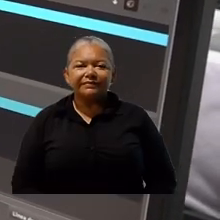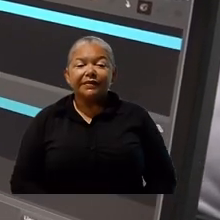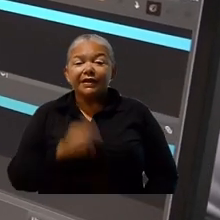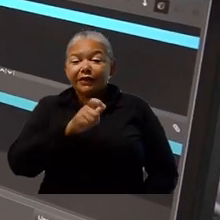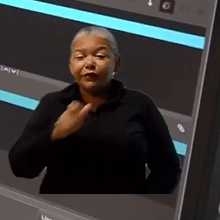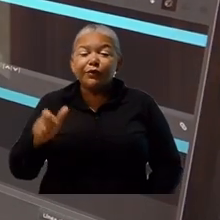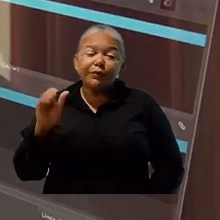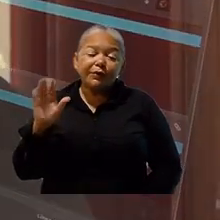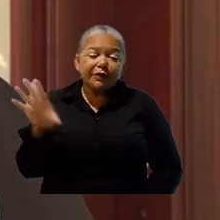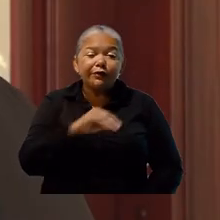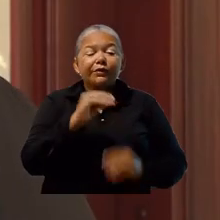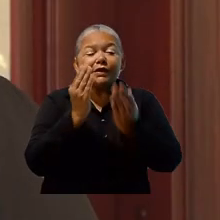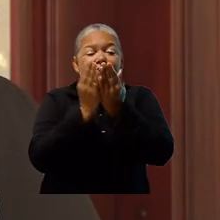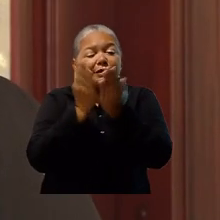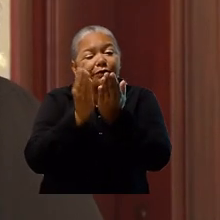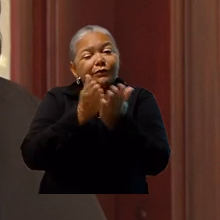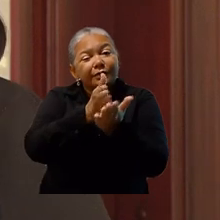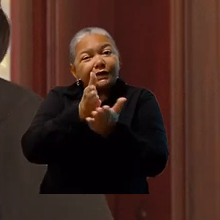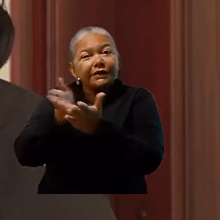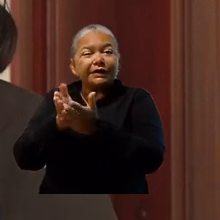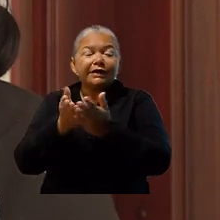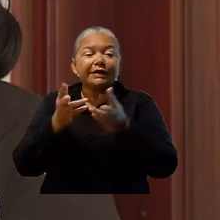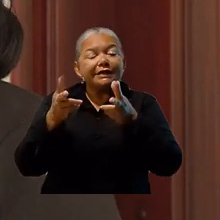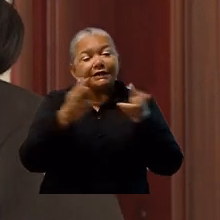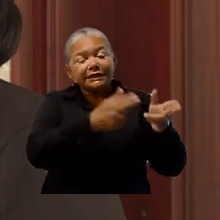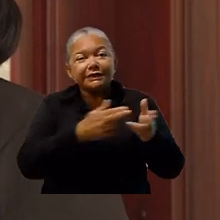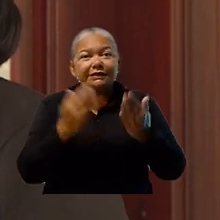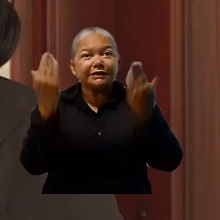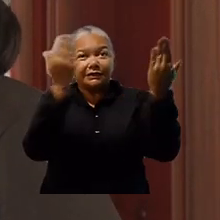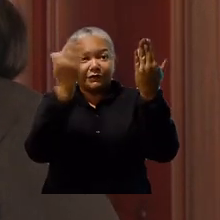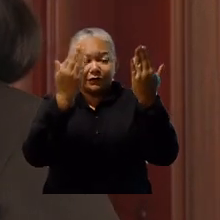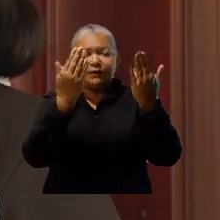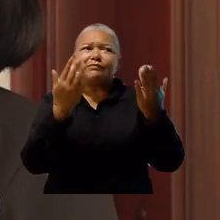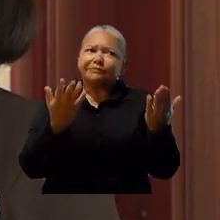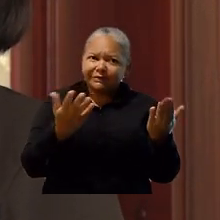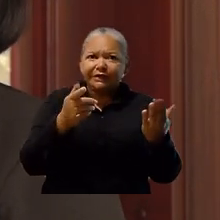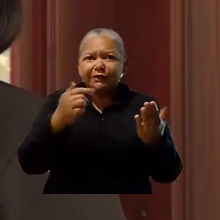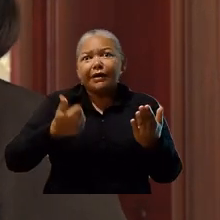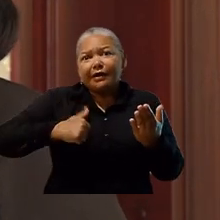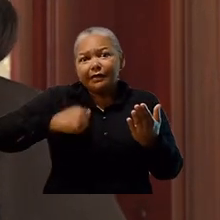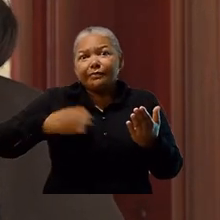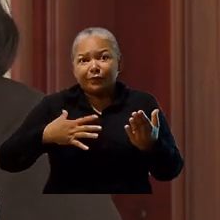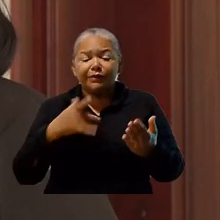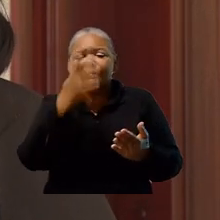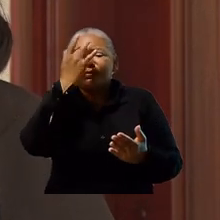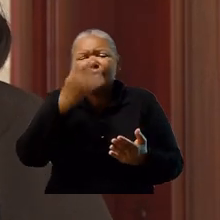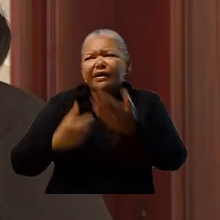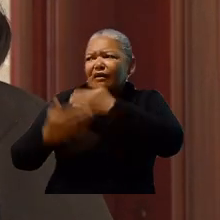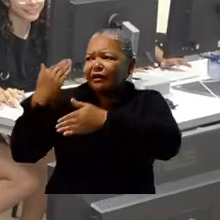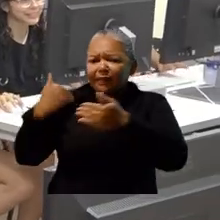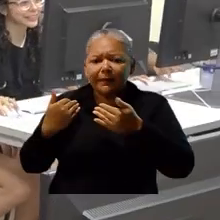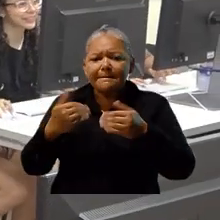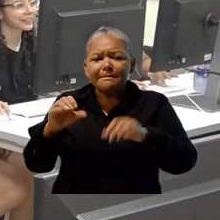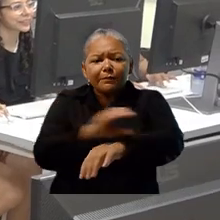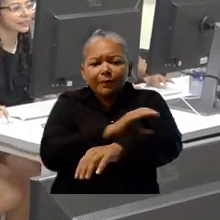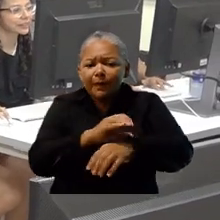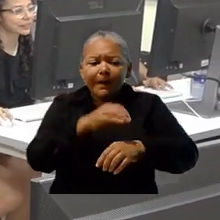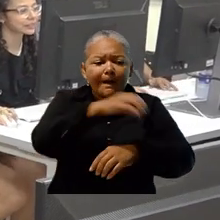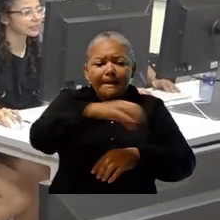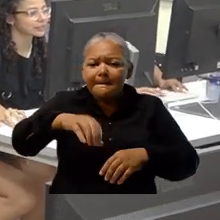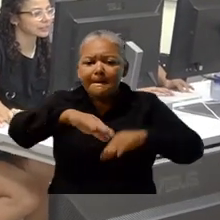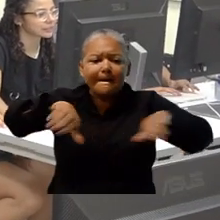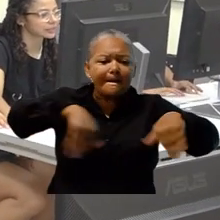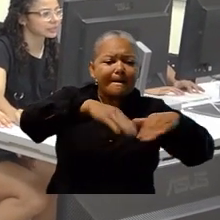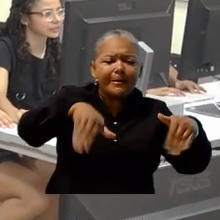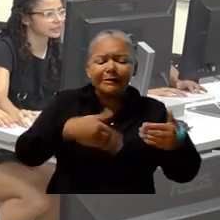es un beneficio para los estudiantes de cine ya que nuestra industria en la animación es bastante limitada y había